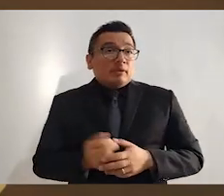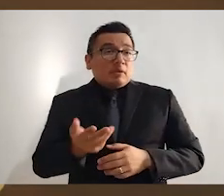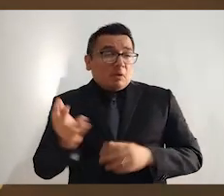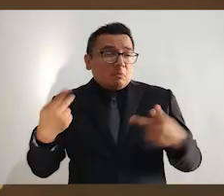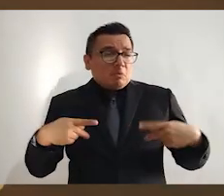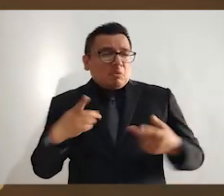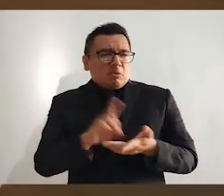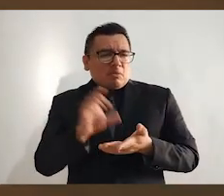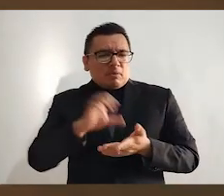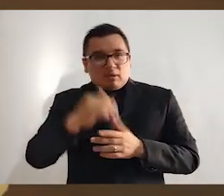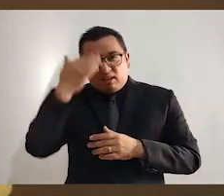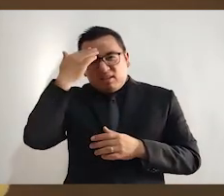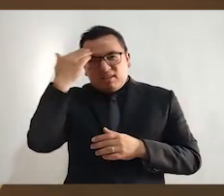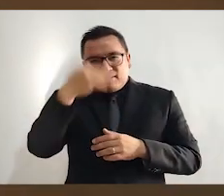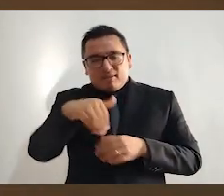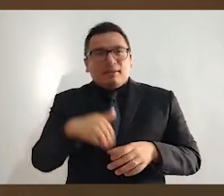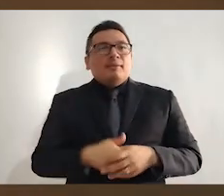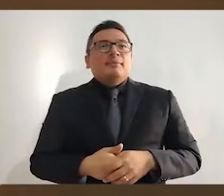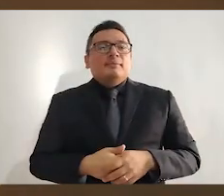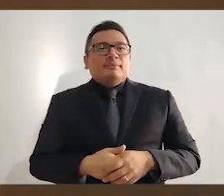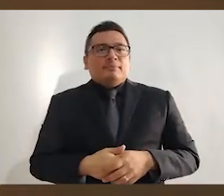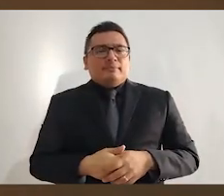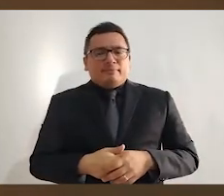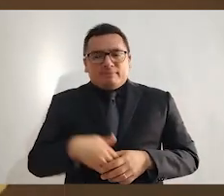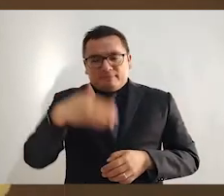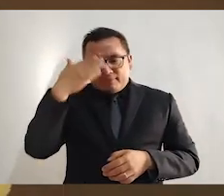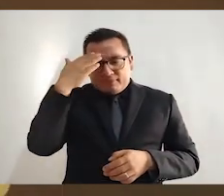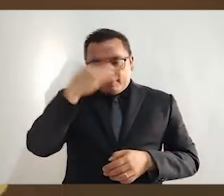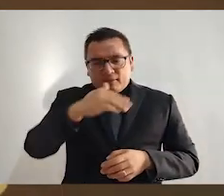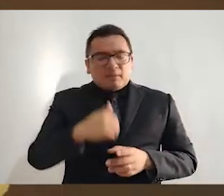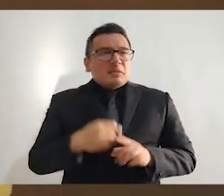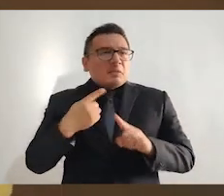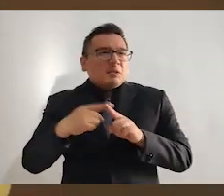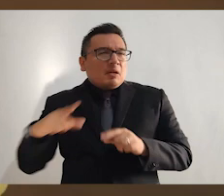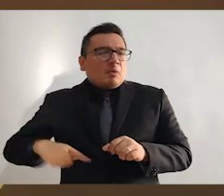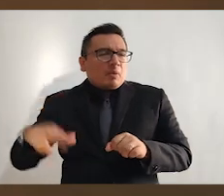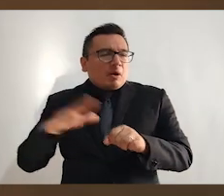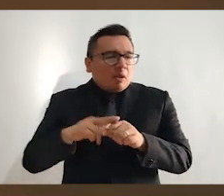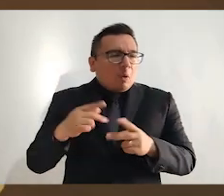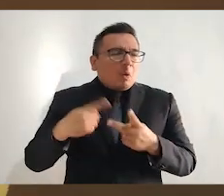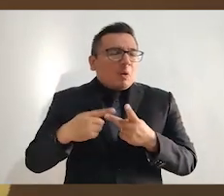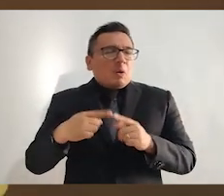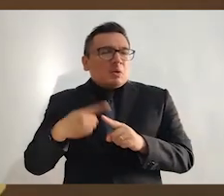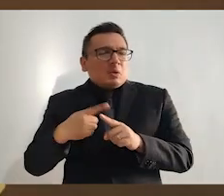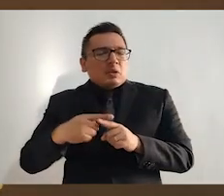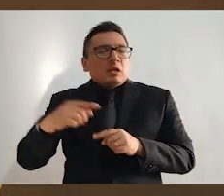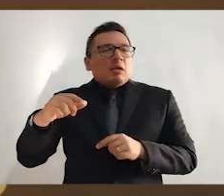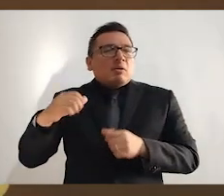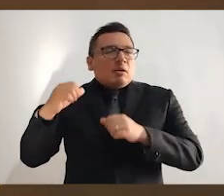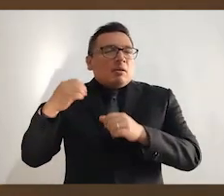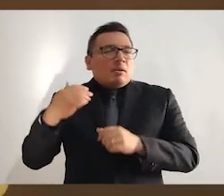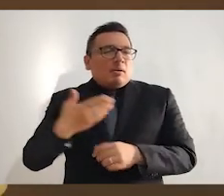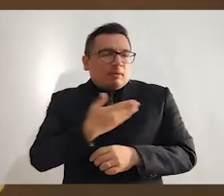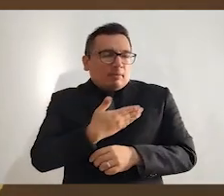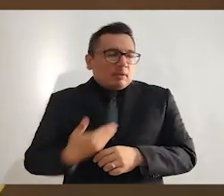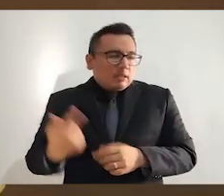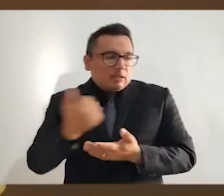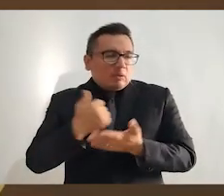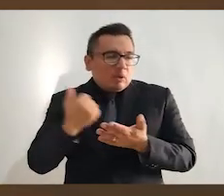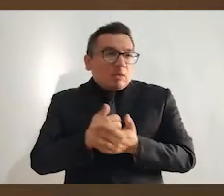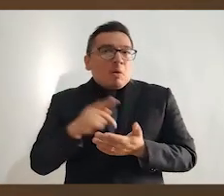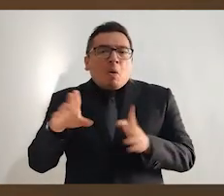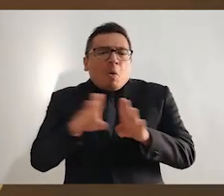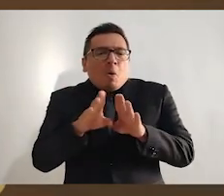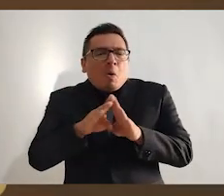Ellos conocen pues quiénes ocupan, quién es el gobernador, quién es el alcalde, pero no saben cómo ellos